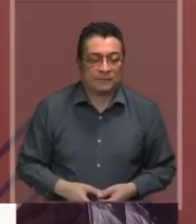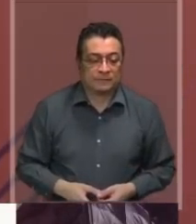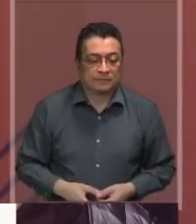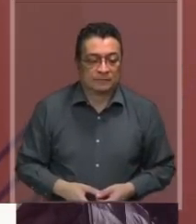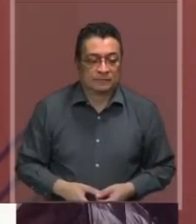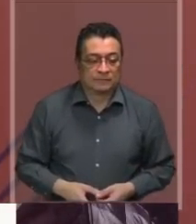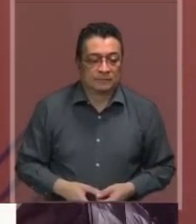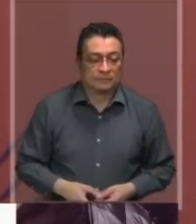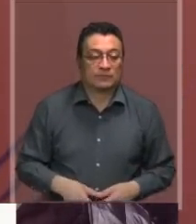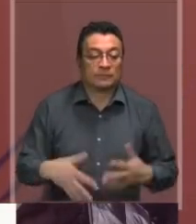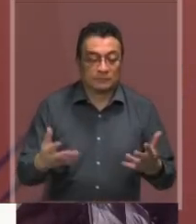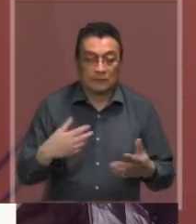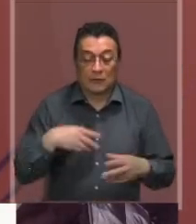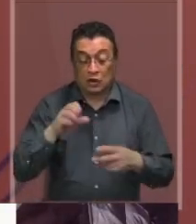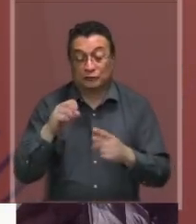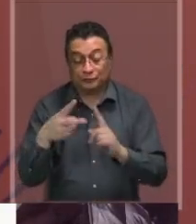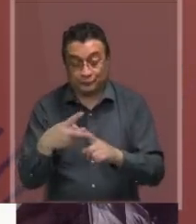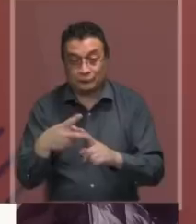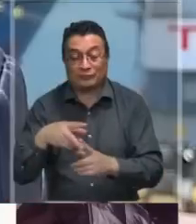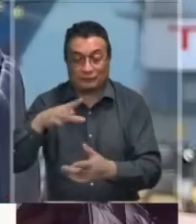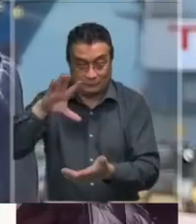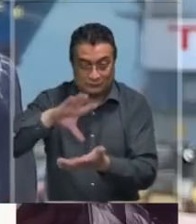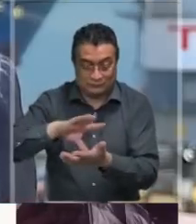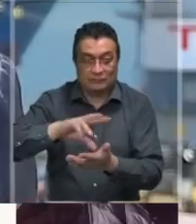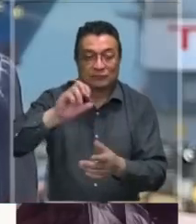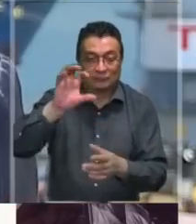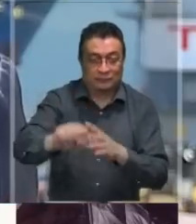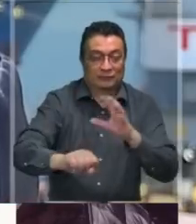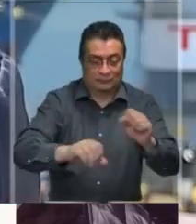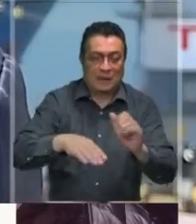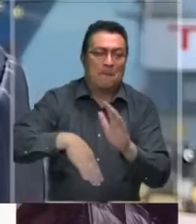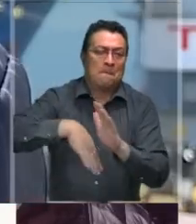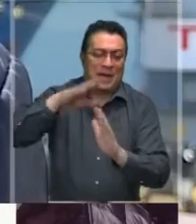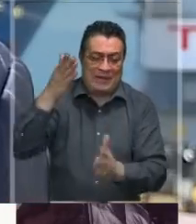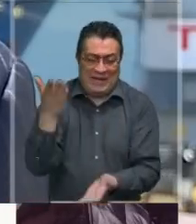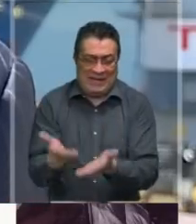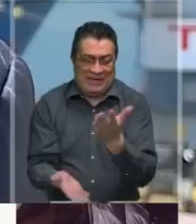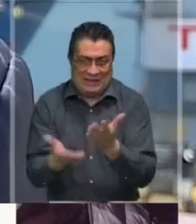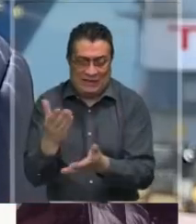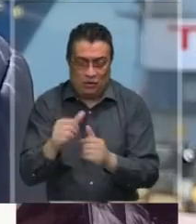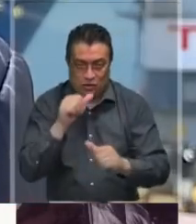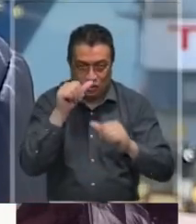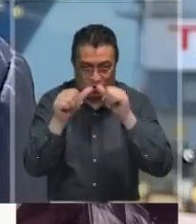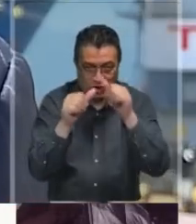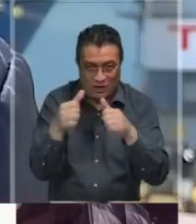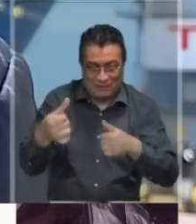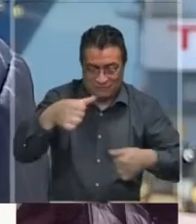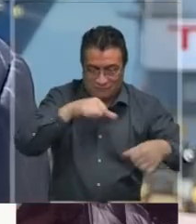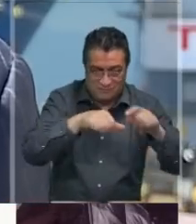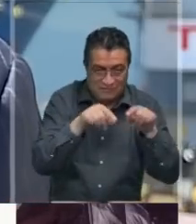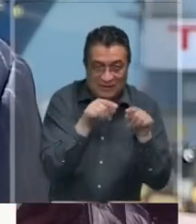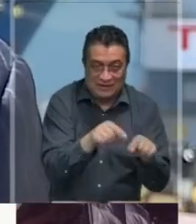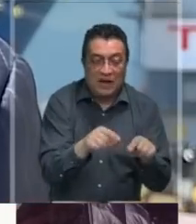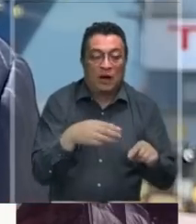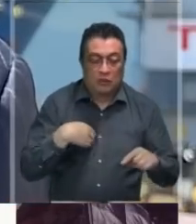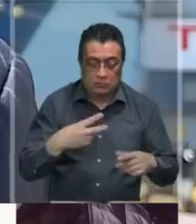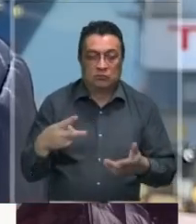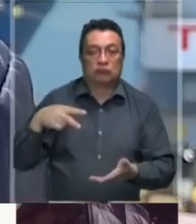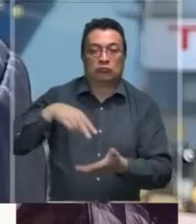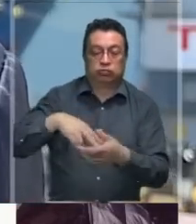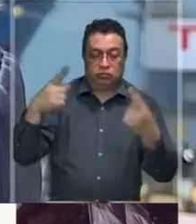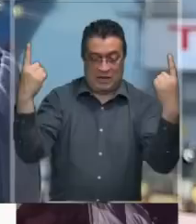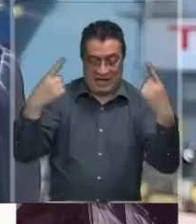Seamos el segundo país que ha logrado detectar mayor cantidad de kilos de droga sintética. Nos posiciona como una aduana